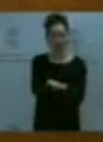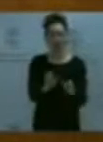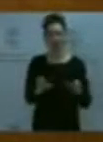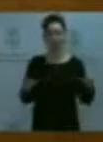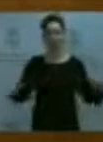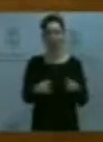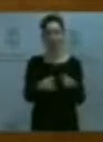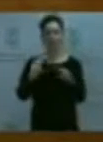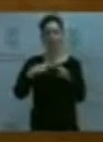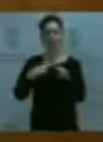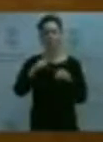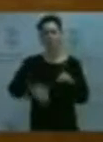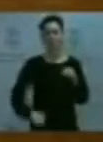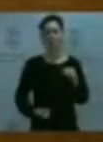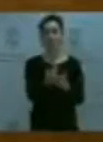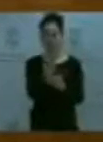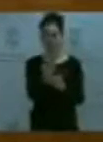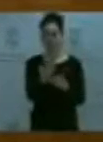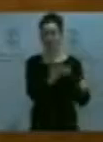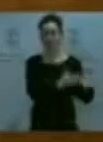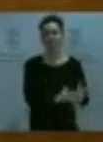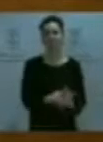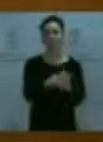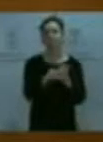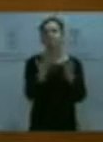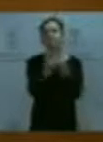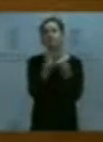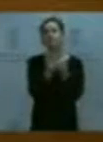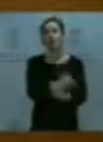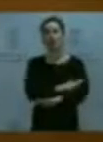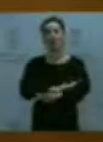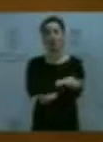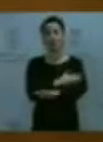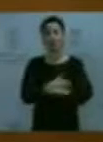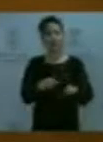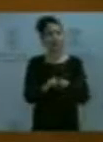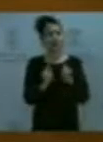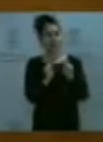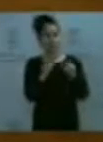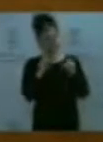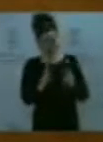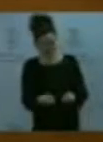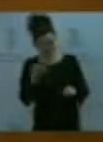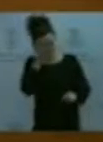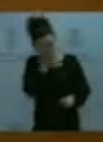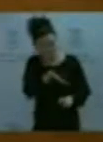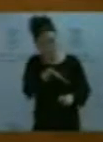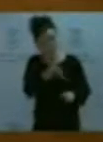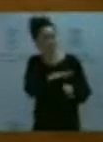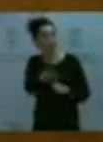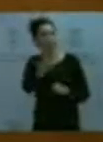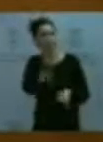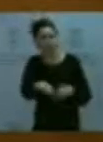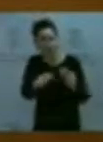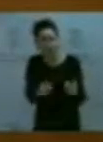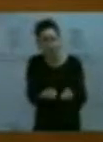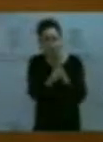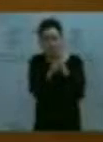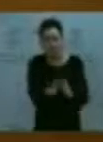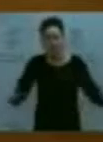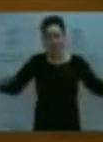vinculará a un Gobierno inoperante también en materia de rejuvenecimiento asturiano. Y por esa